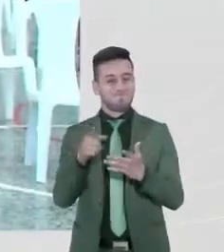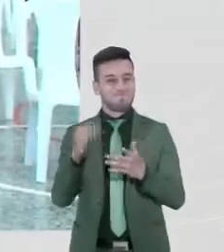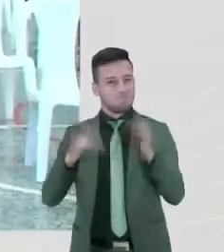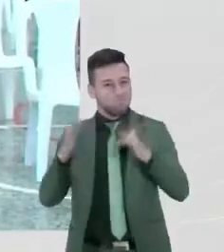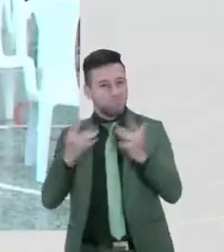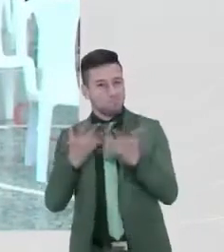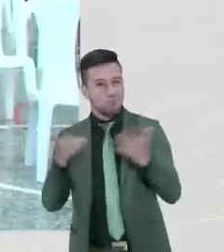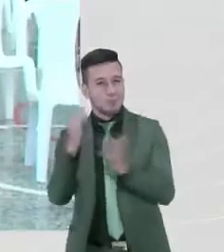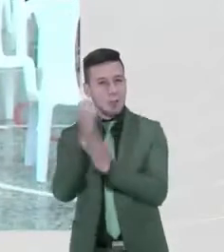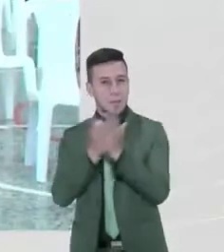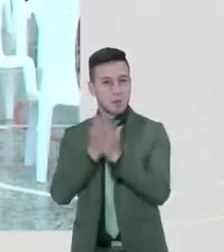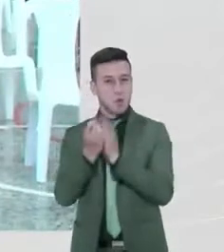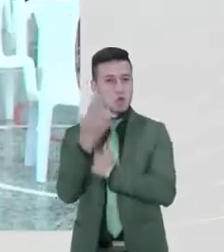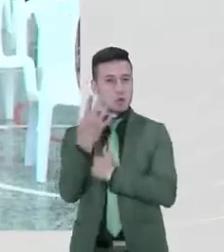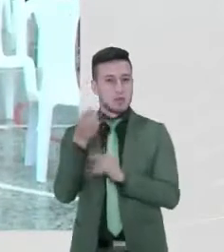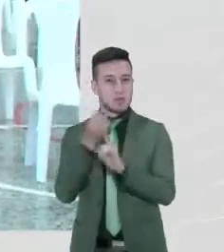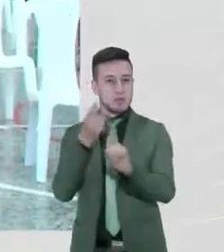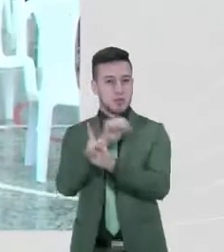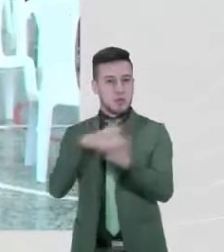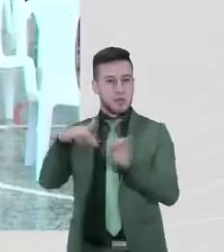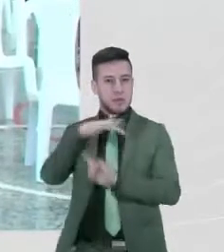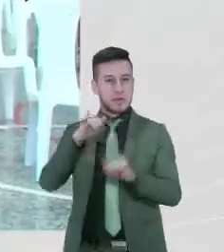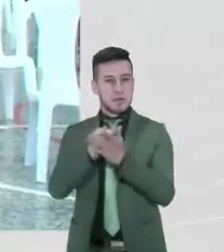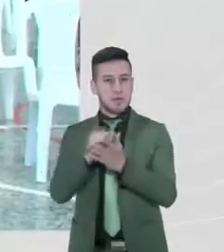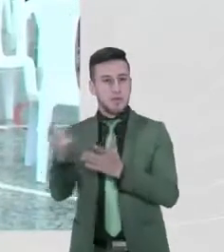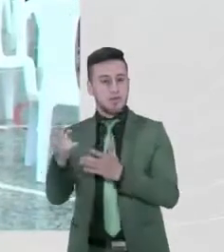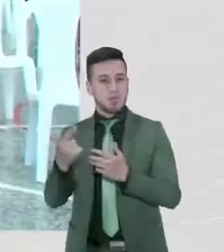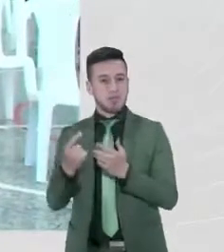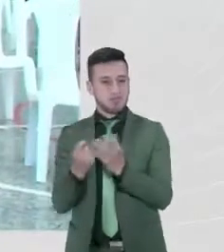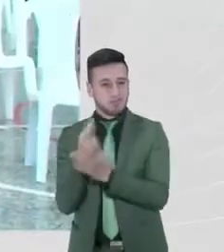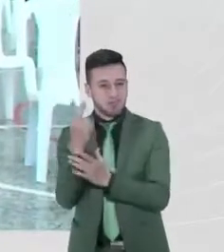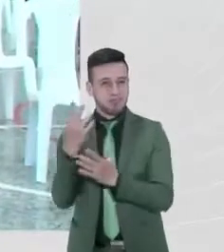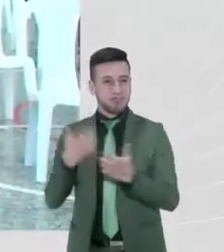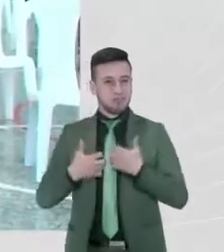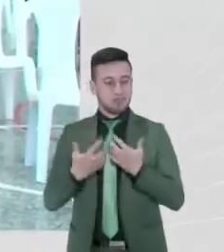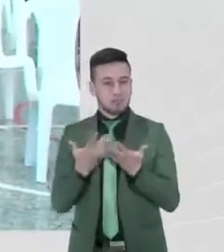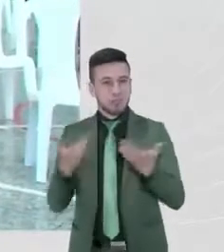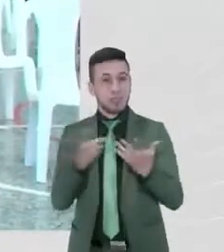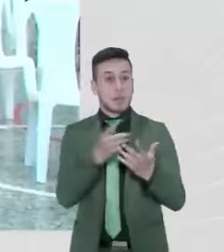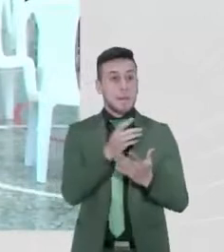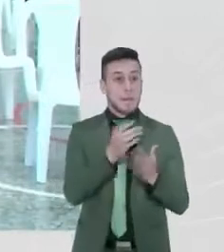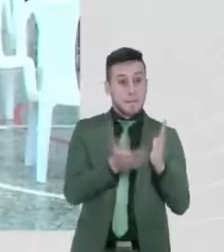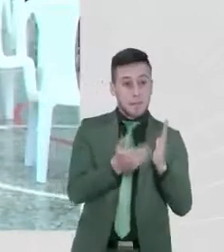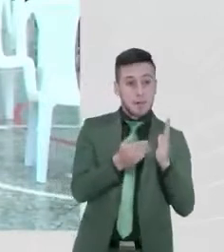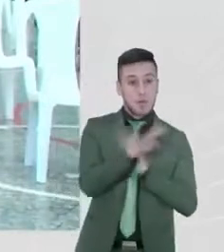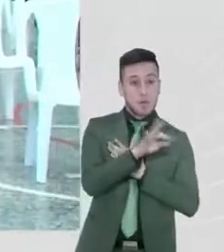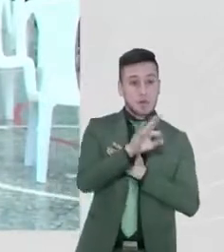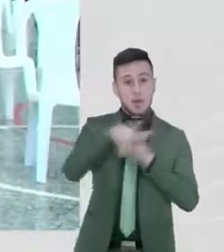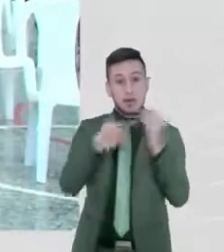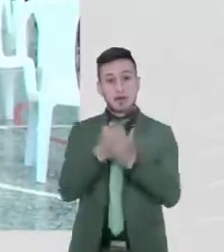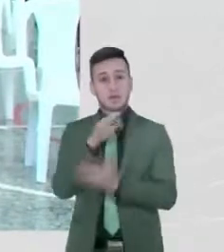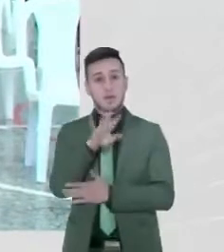impacto ambiental, capítulo 5, sobre ecosistemas terrestres, flora, página 33 a la 47. Nuestro municipio